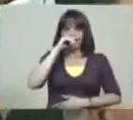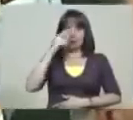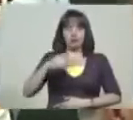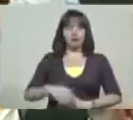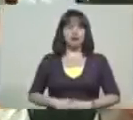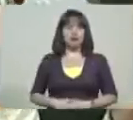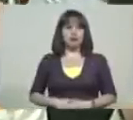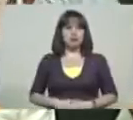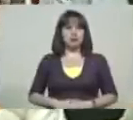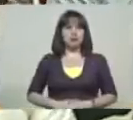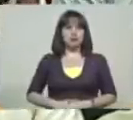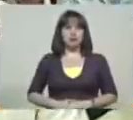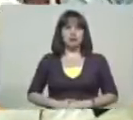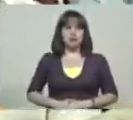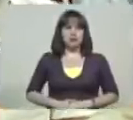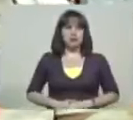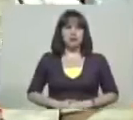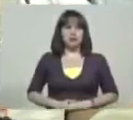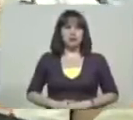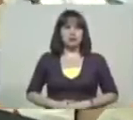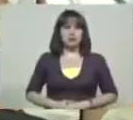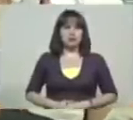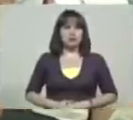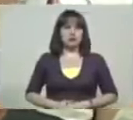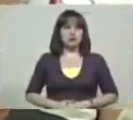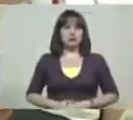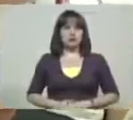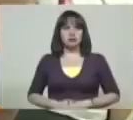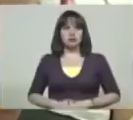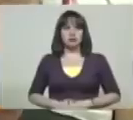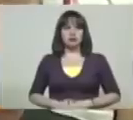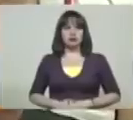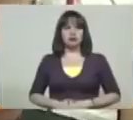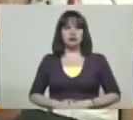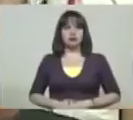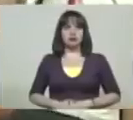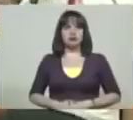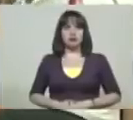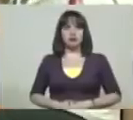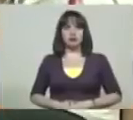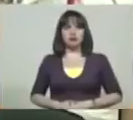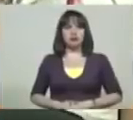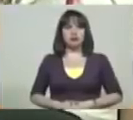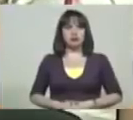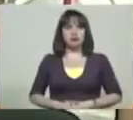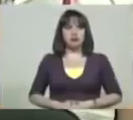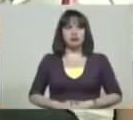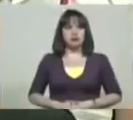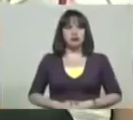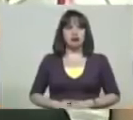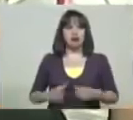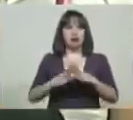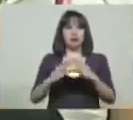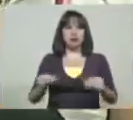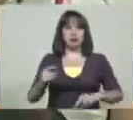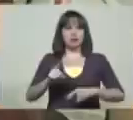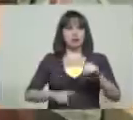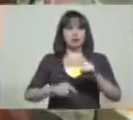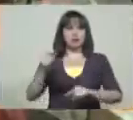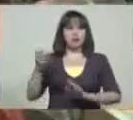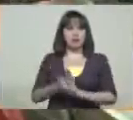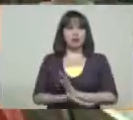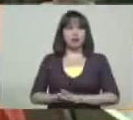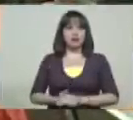causa del pueblo saharaui. y a todos los compañeros presentes de